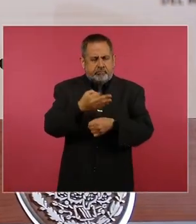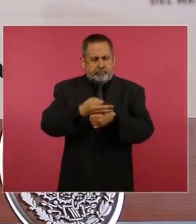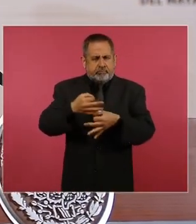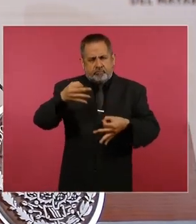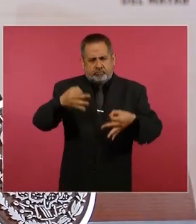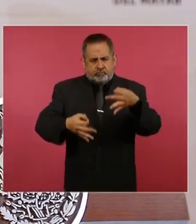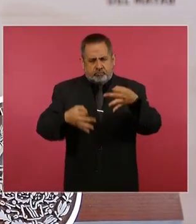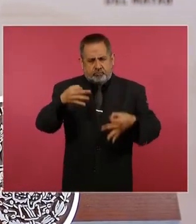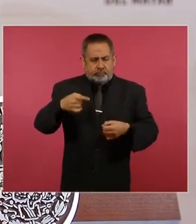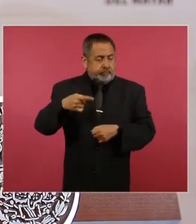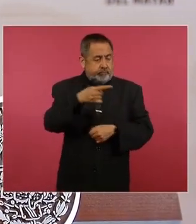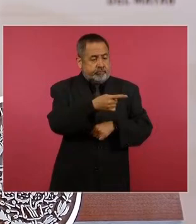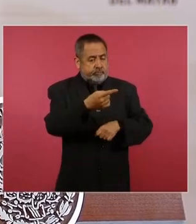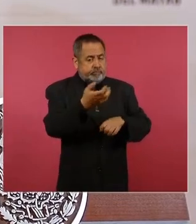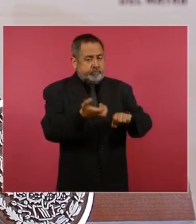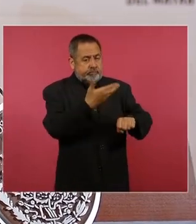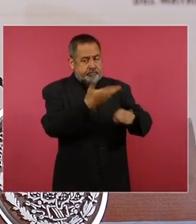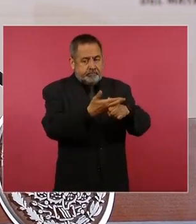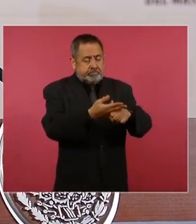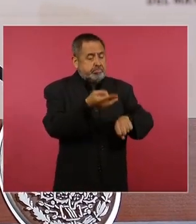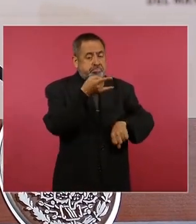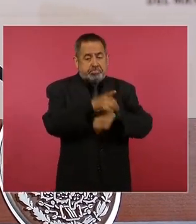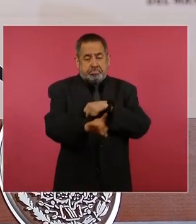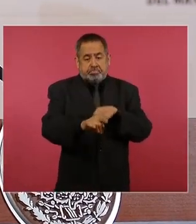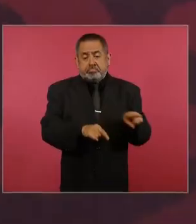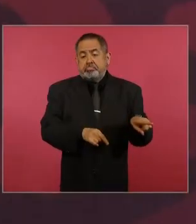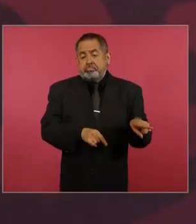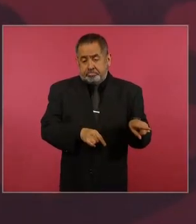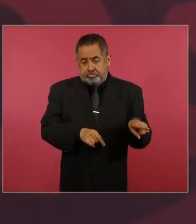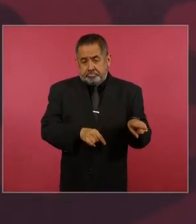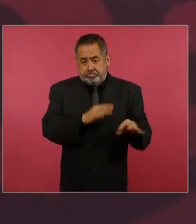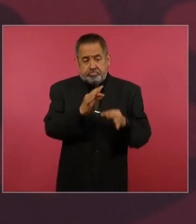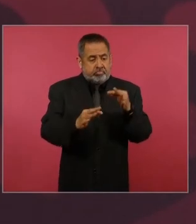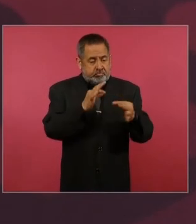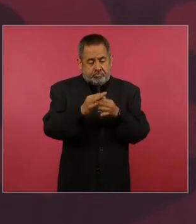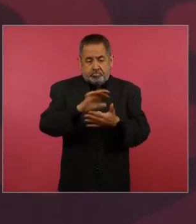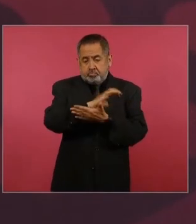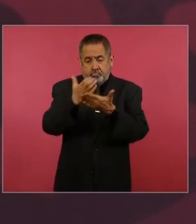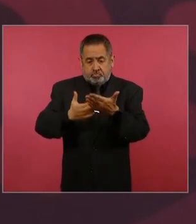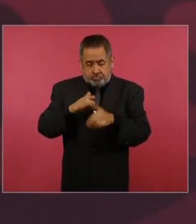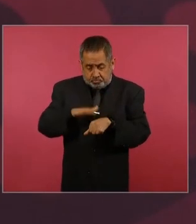Esta empresa incumplió un contrato